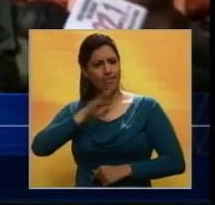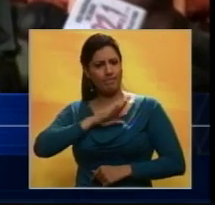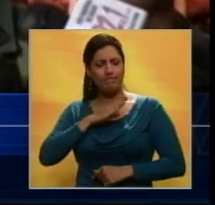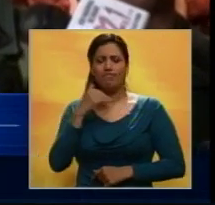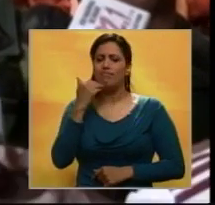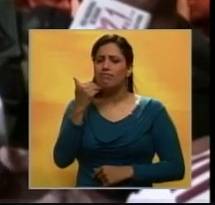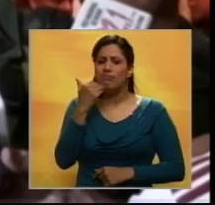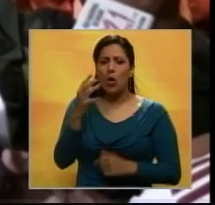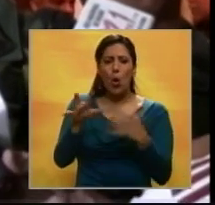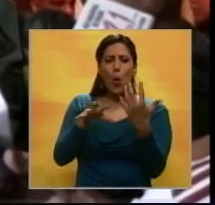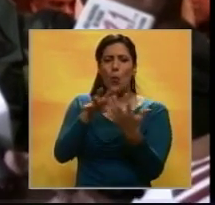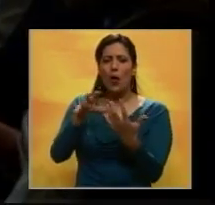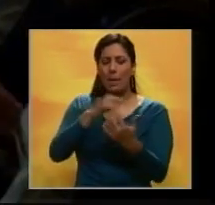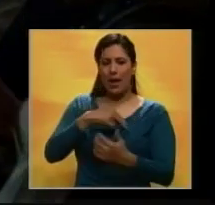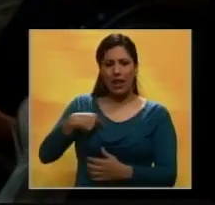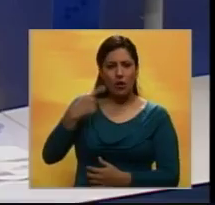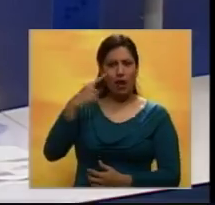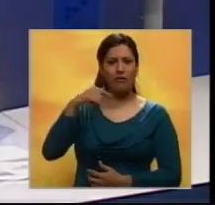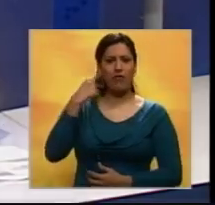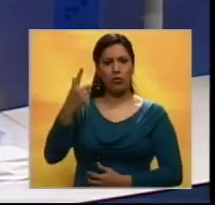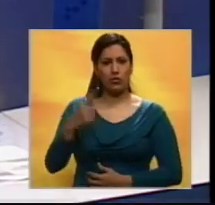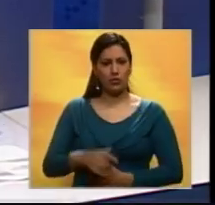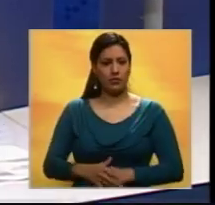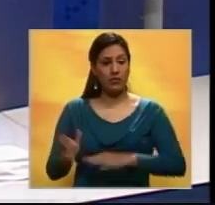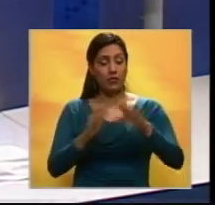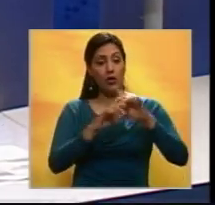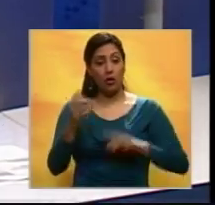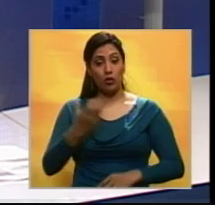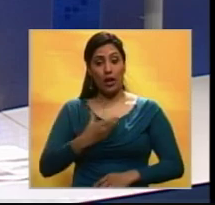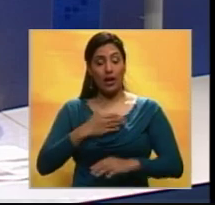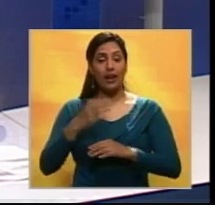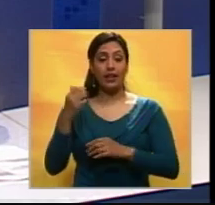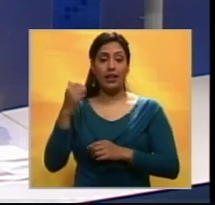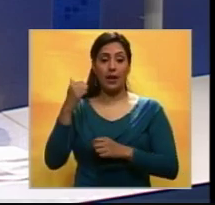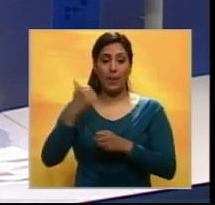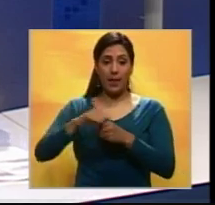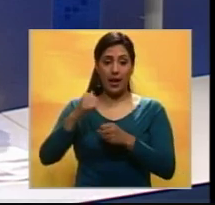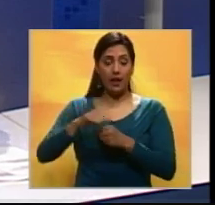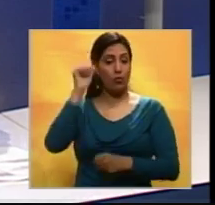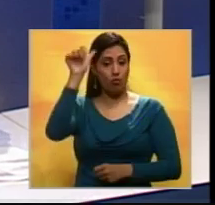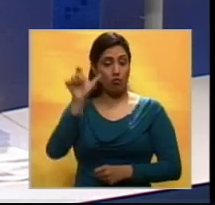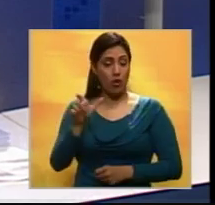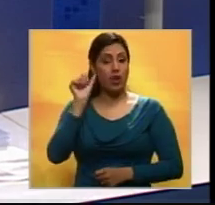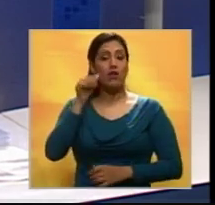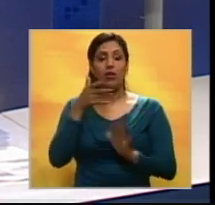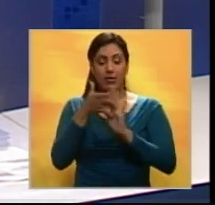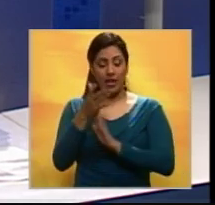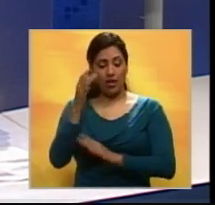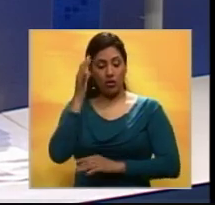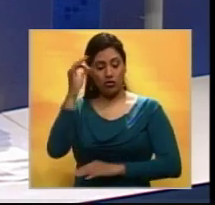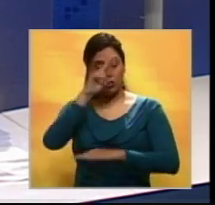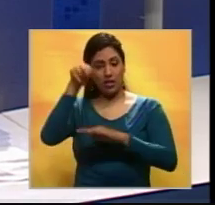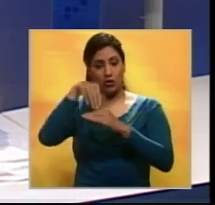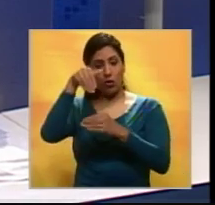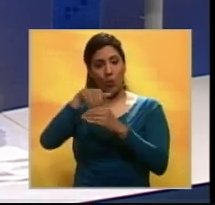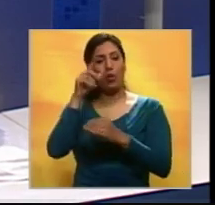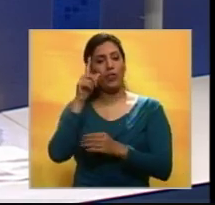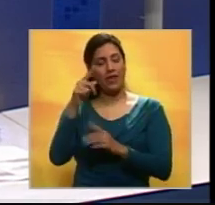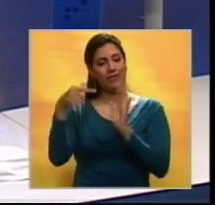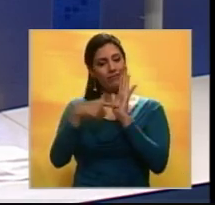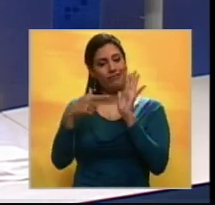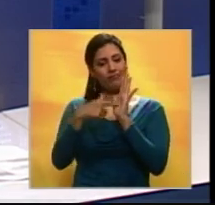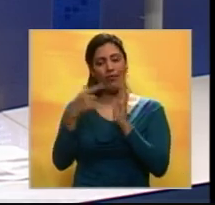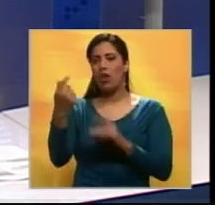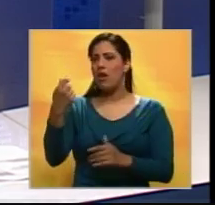alguna incidencia delictiva. La alcaldesa de Maracaibo, Evelyn Trejo, aseguró que el Consejo Nacional Electoral está en deuda